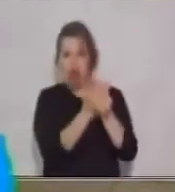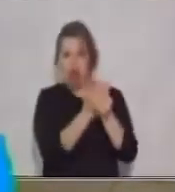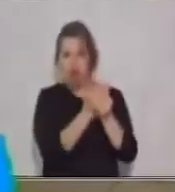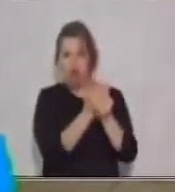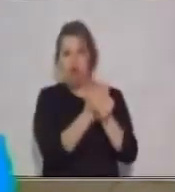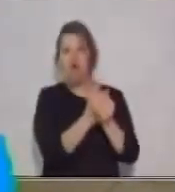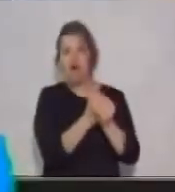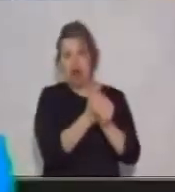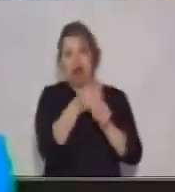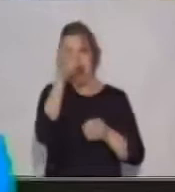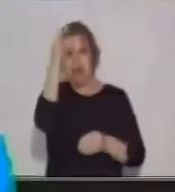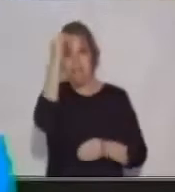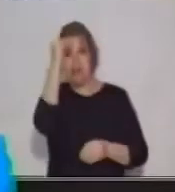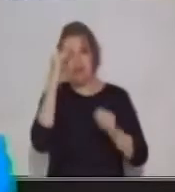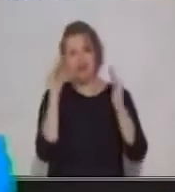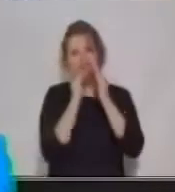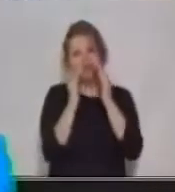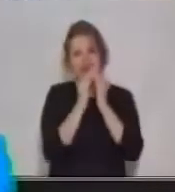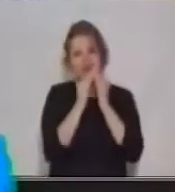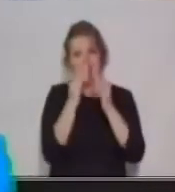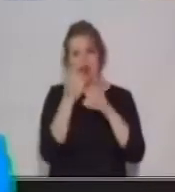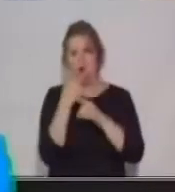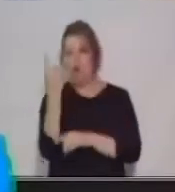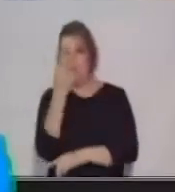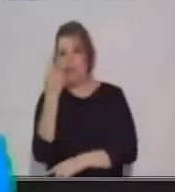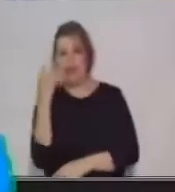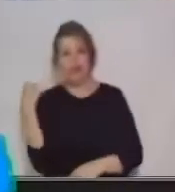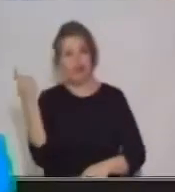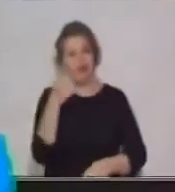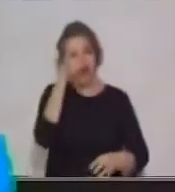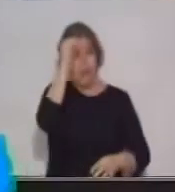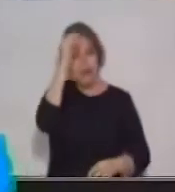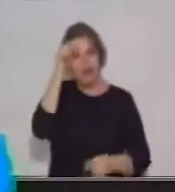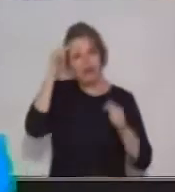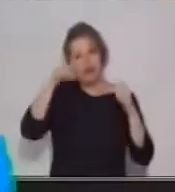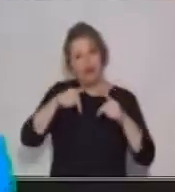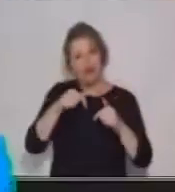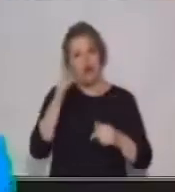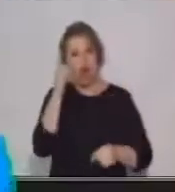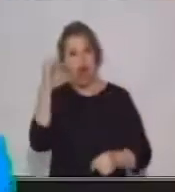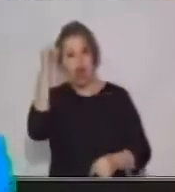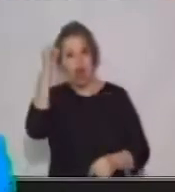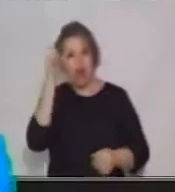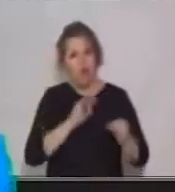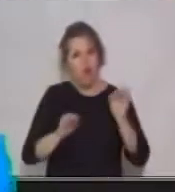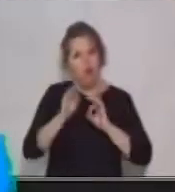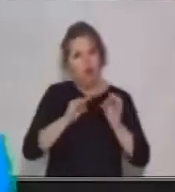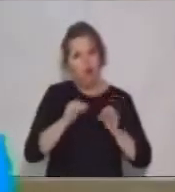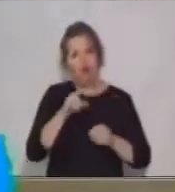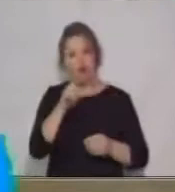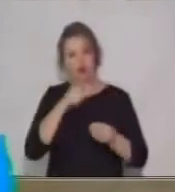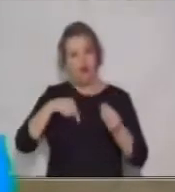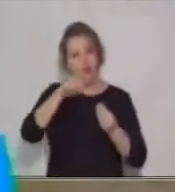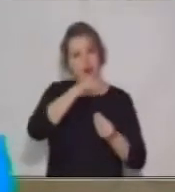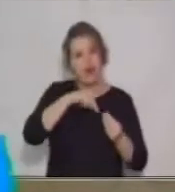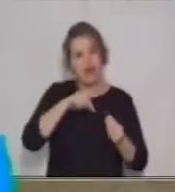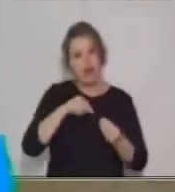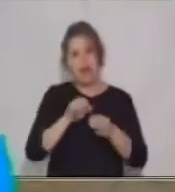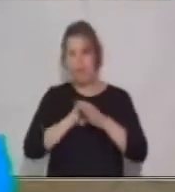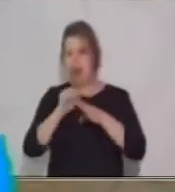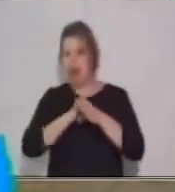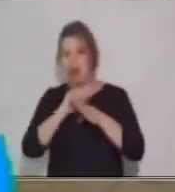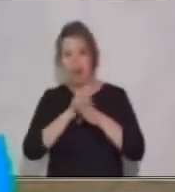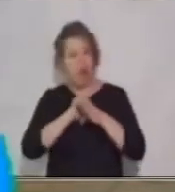portafolio de Aprende en Casa. Comparte todo el aprendizaje del día de hoy con un adulto o con alguien de tu familia y